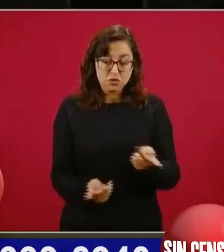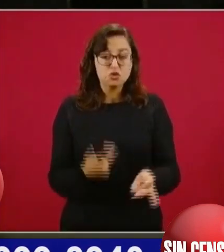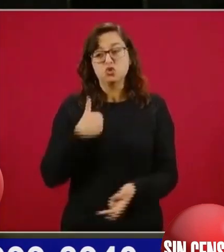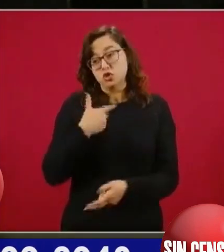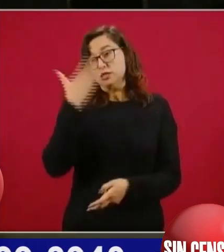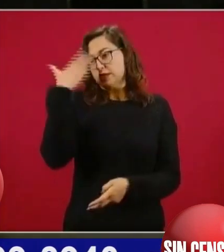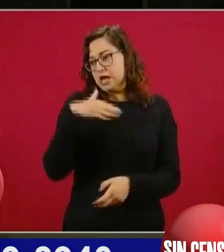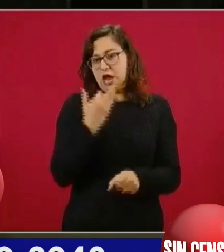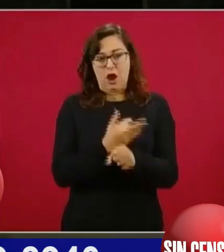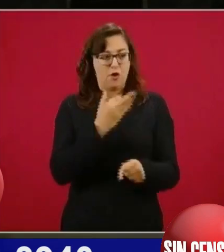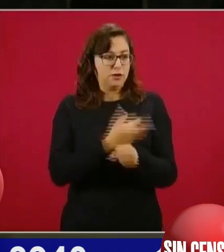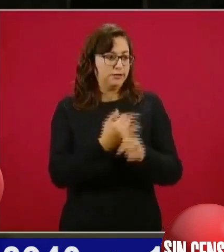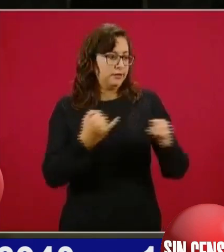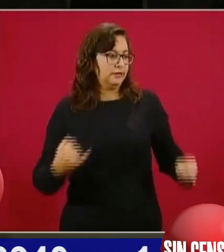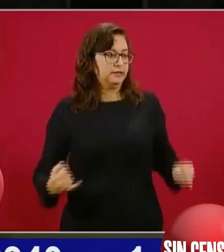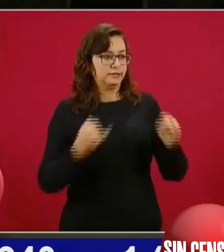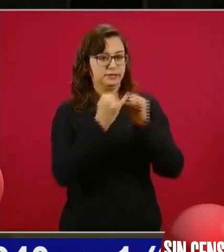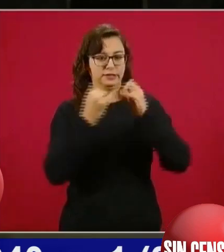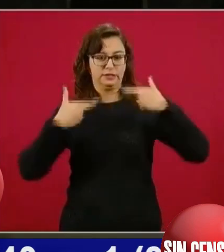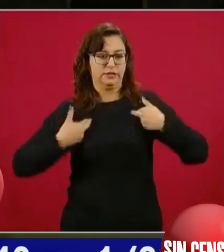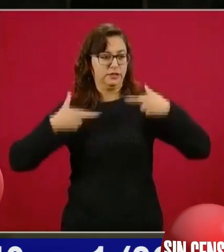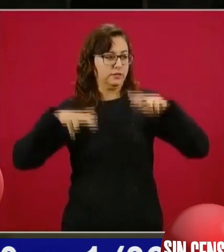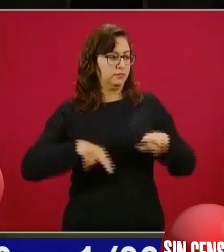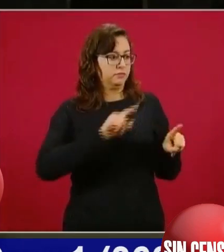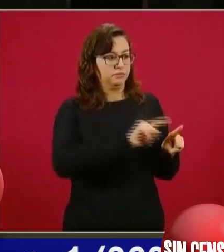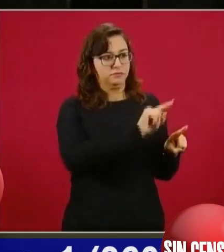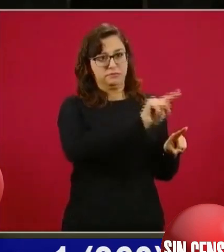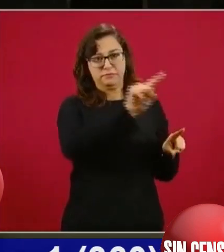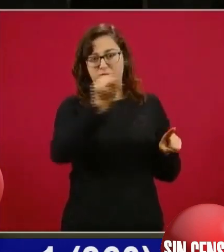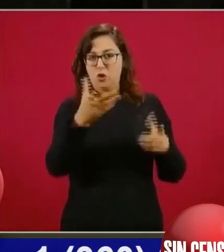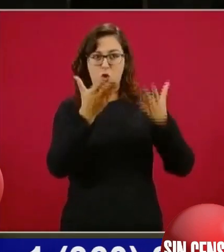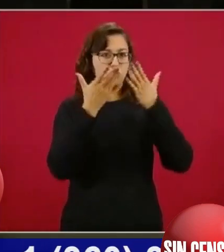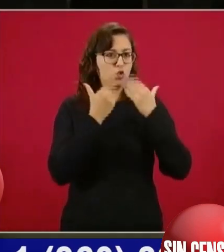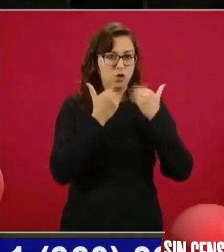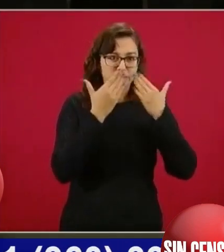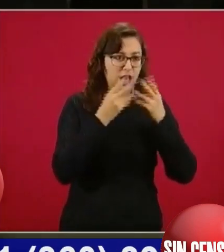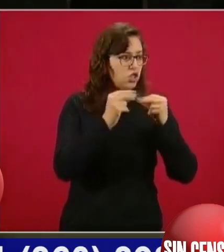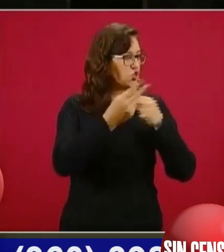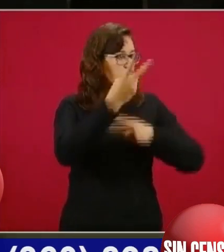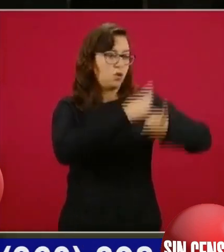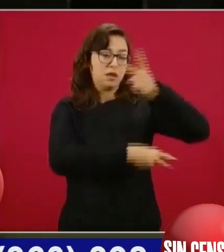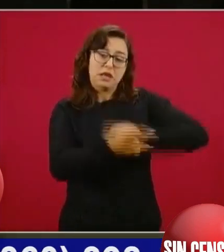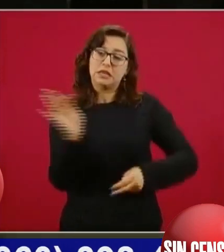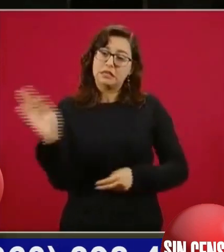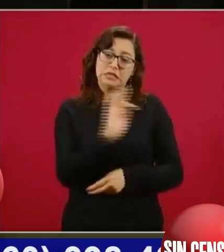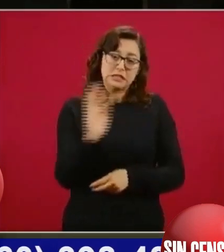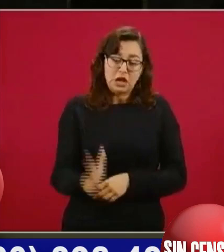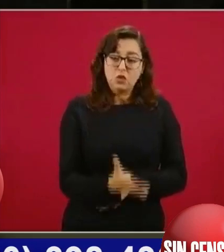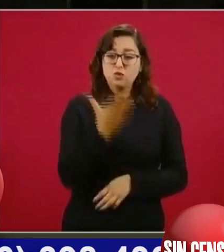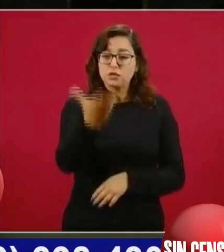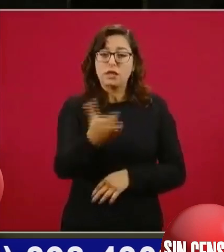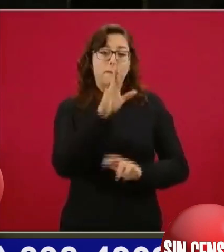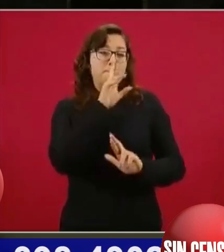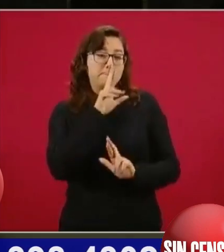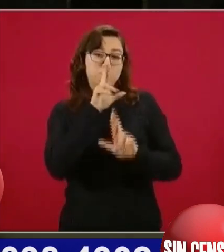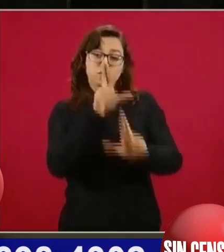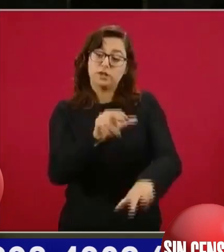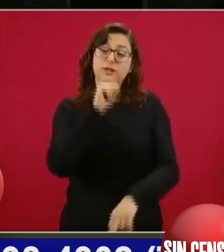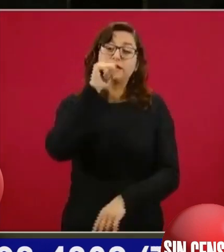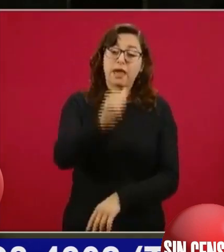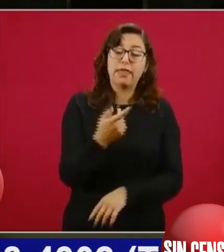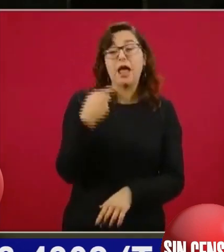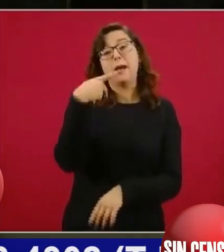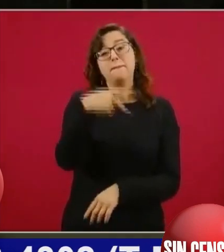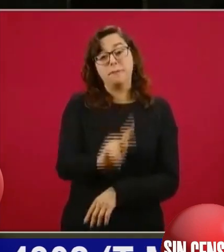toca, así que posiblemente no las pueda responder, pero que solicitaría si estas instancias